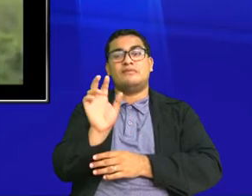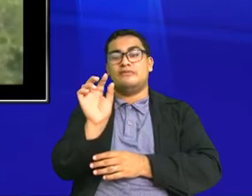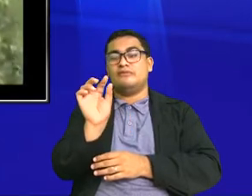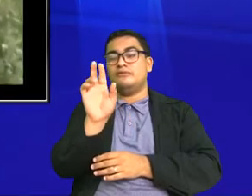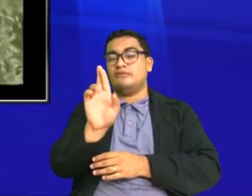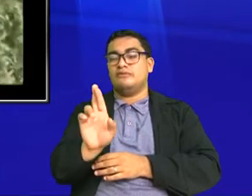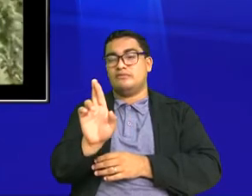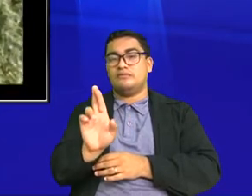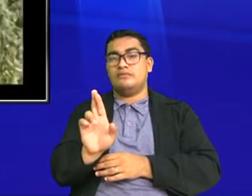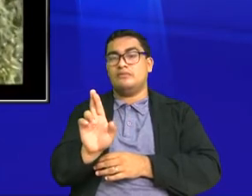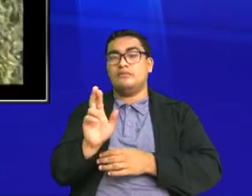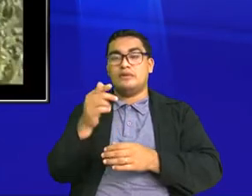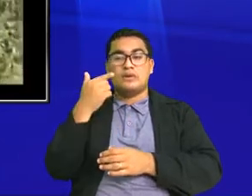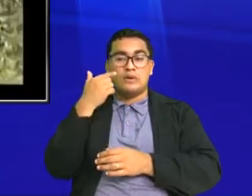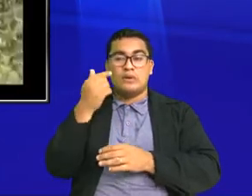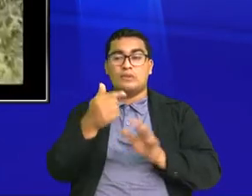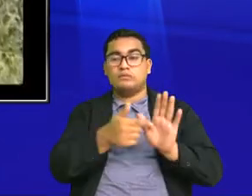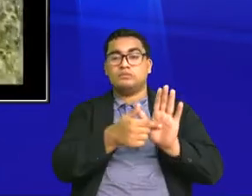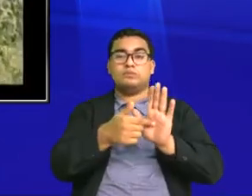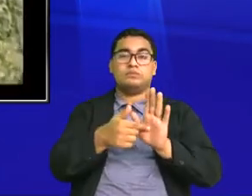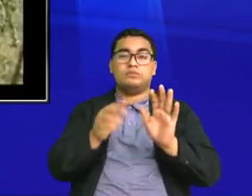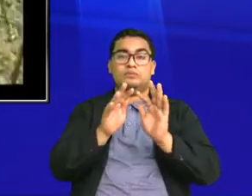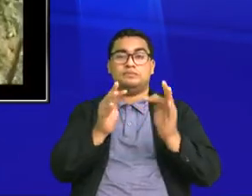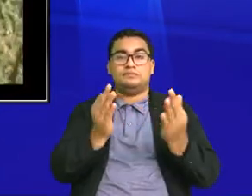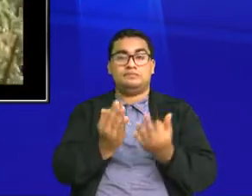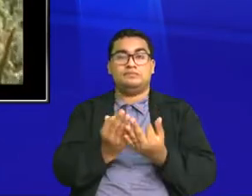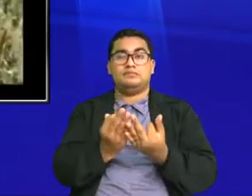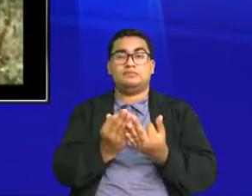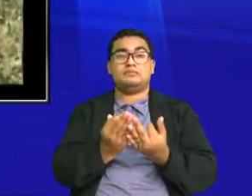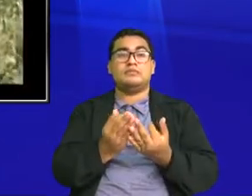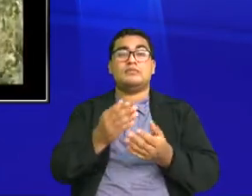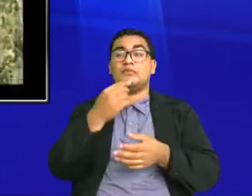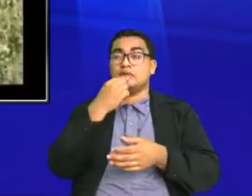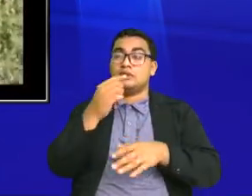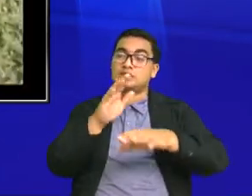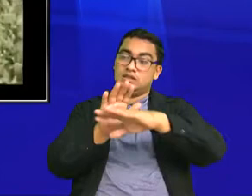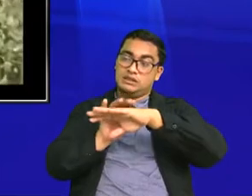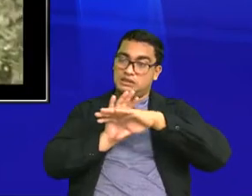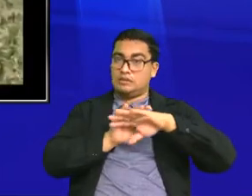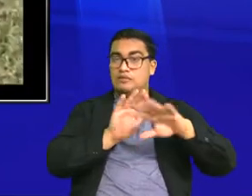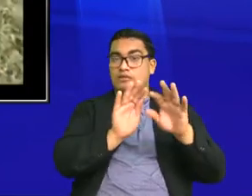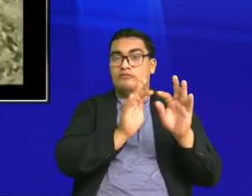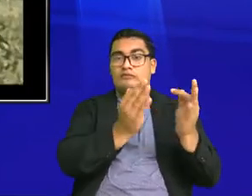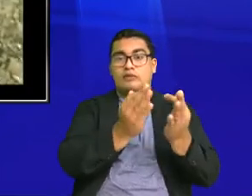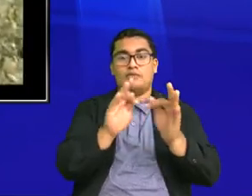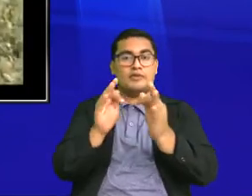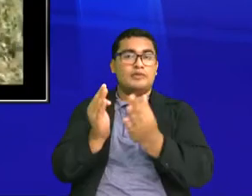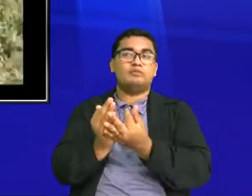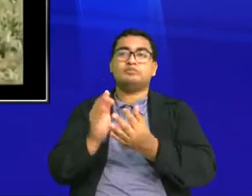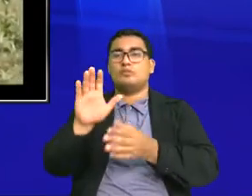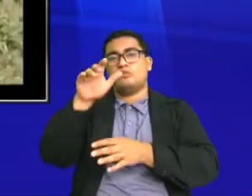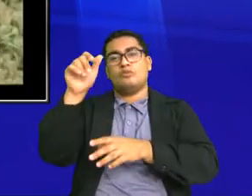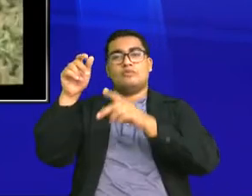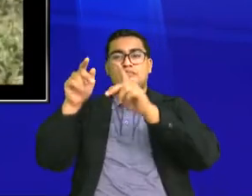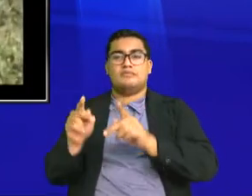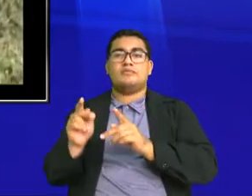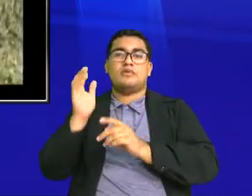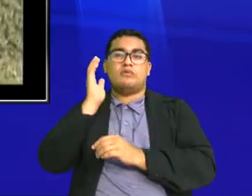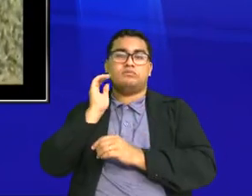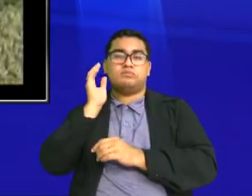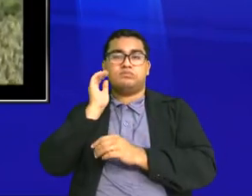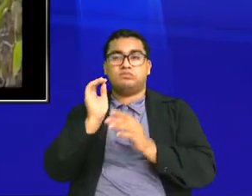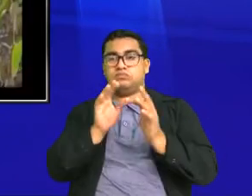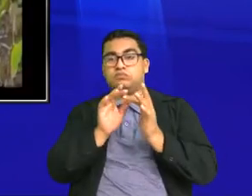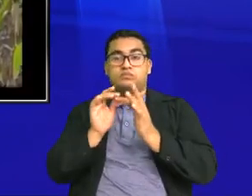poderlo dar a conocer a la familia previamente en conjunto con una familia con productores experimentadores en fincas de experimentación